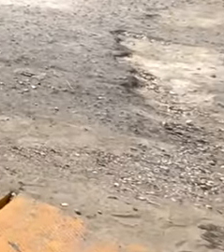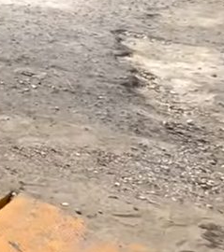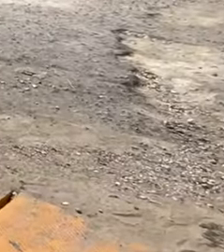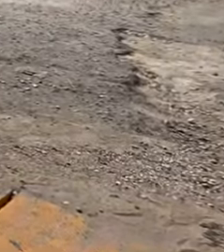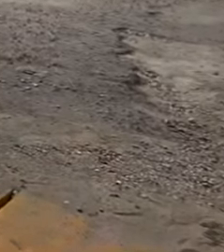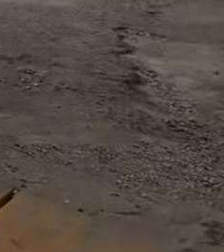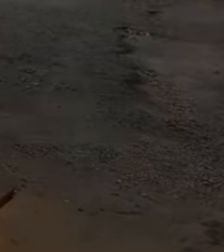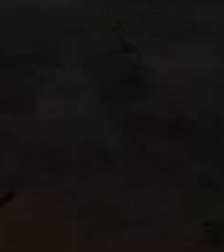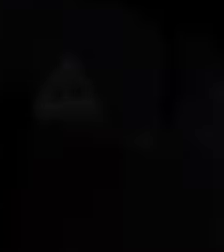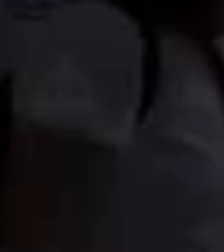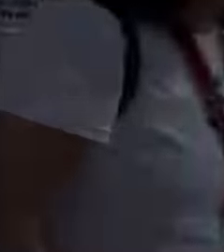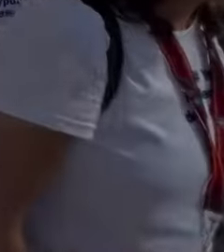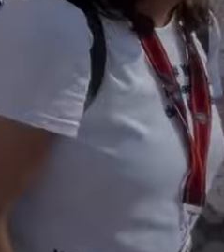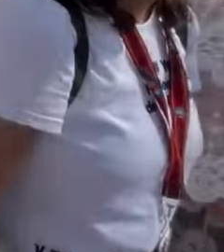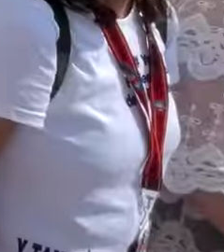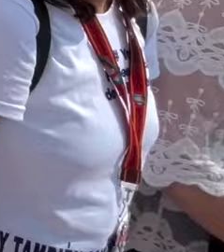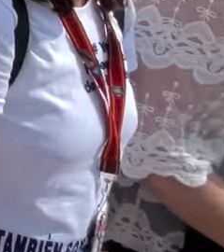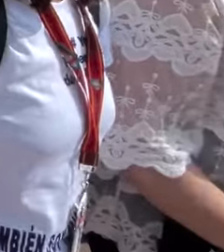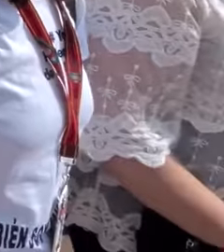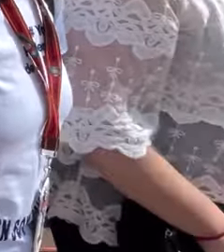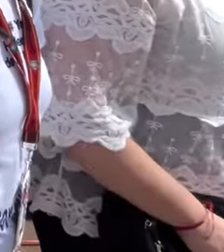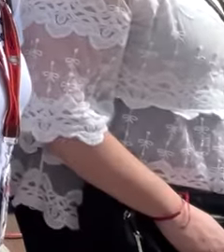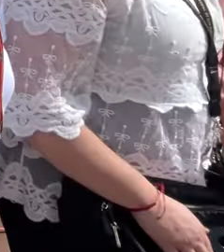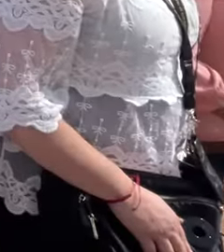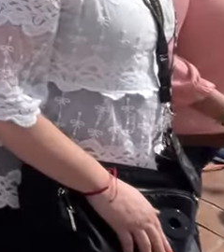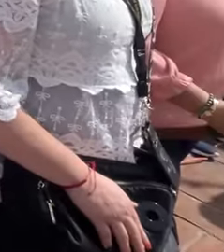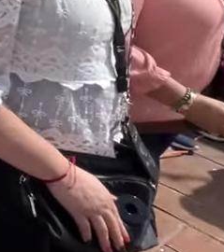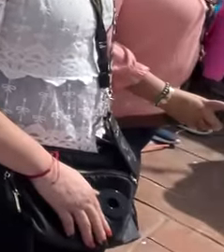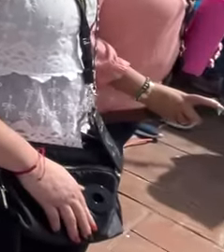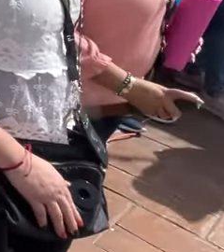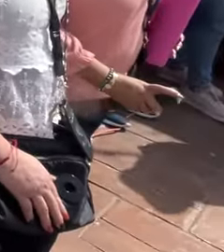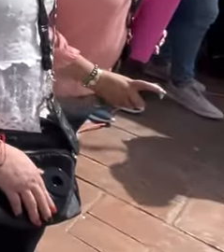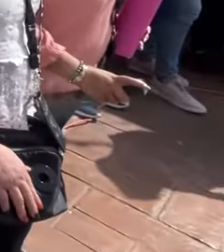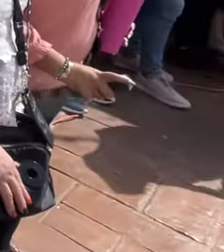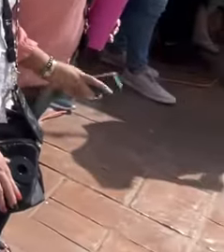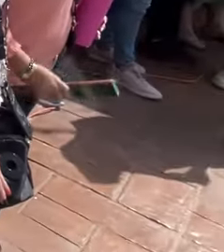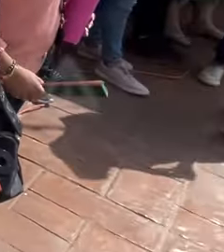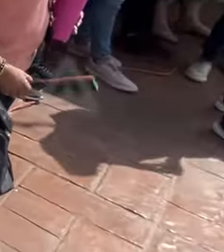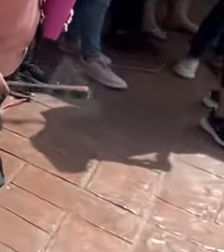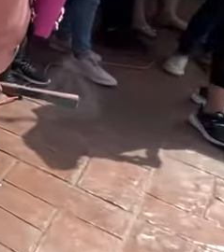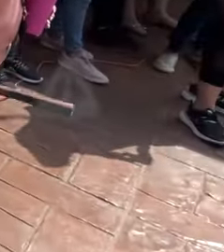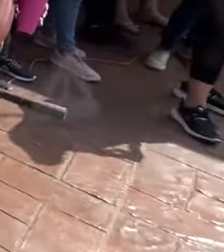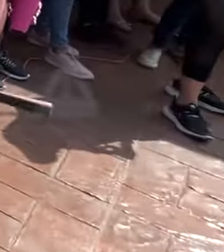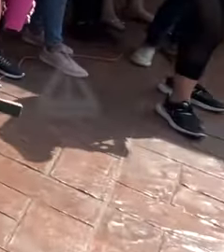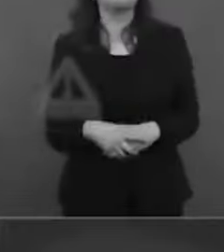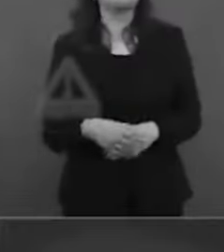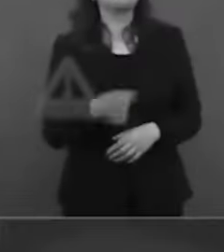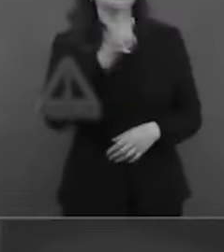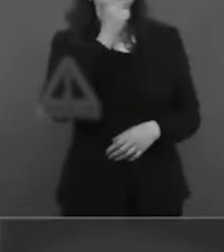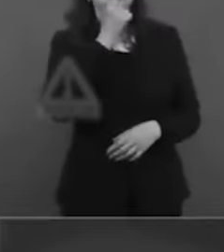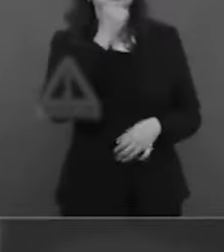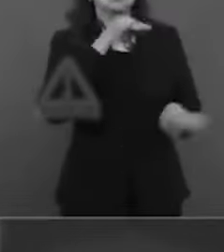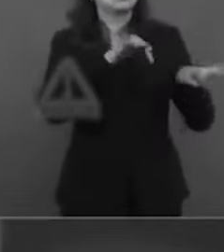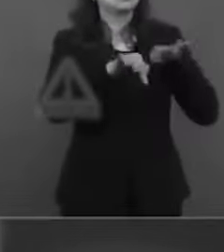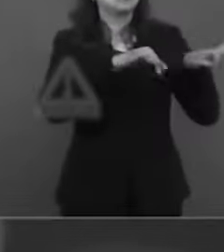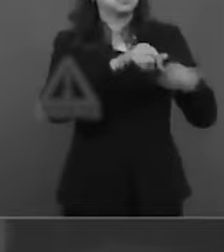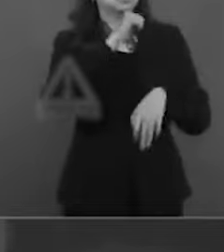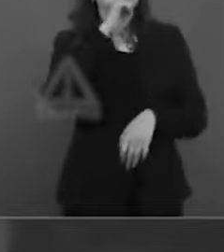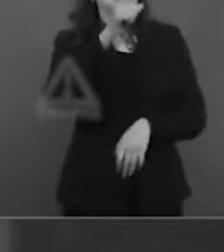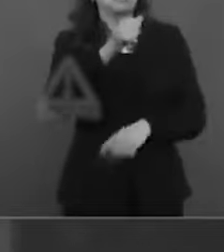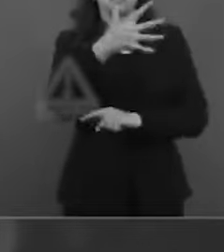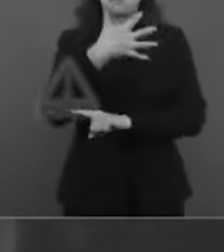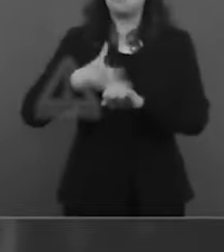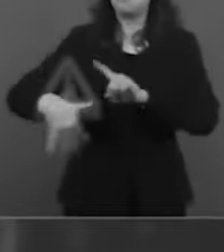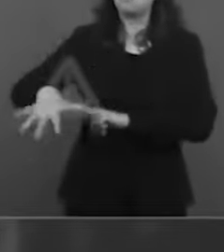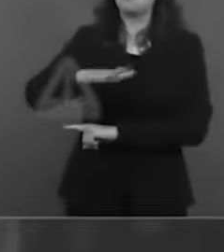más largo de este siglo, tras recortarle fideicomisos por un total de 15 mil millones de pesos. Ahora que